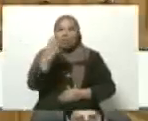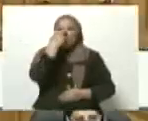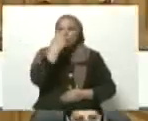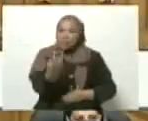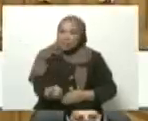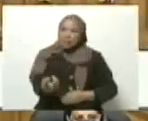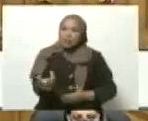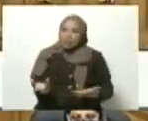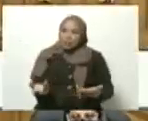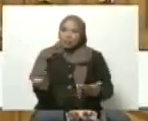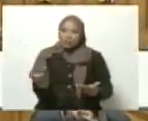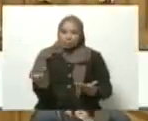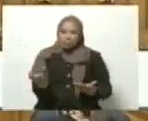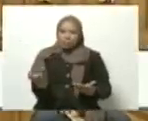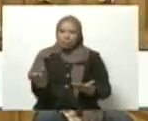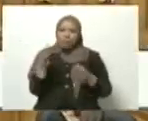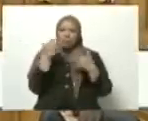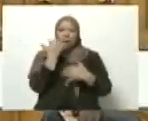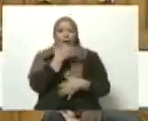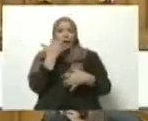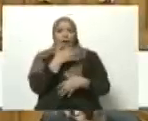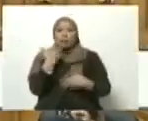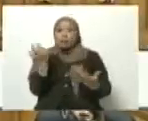Hoy tenemos visita.